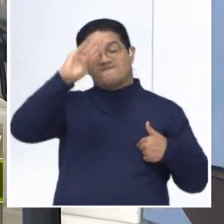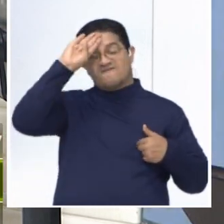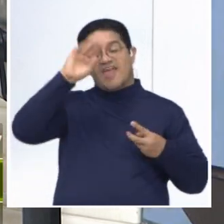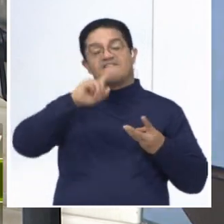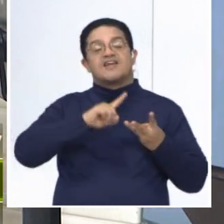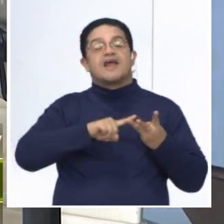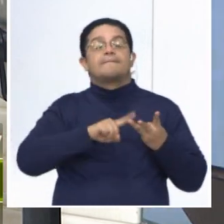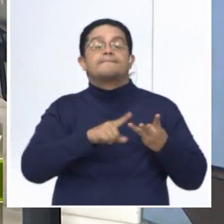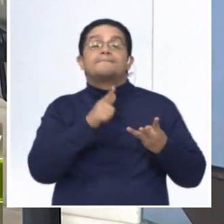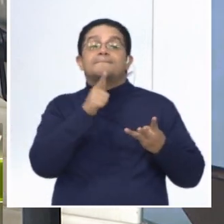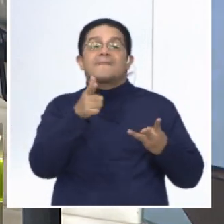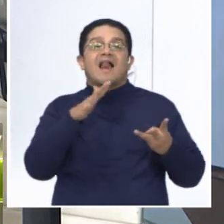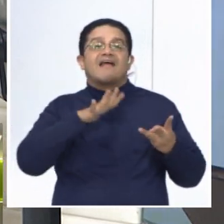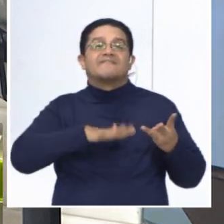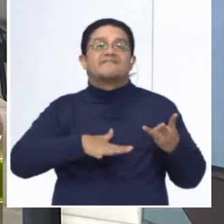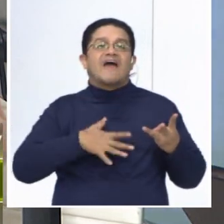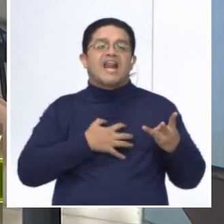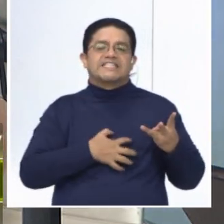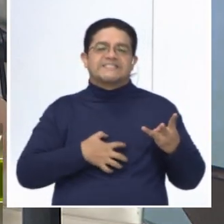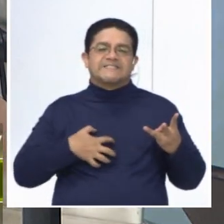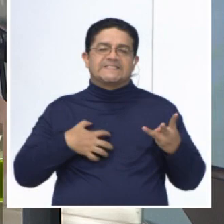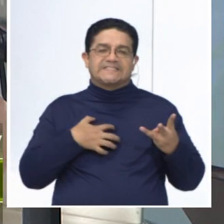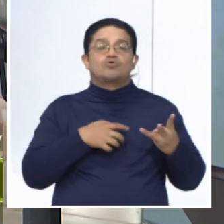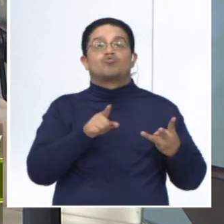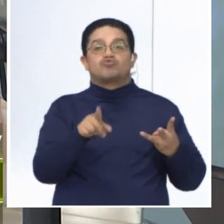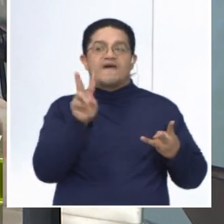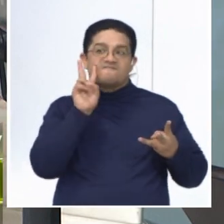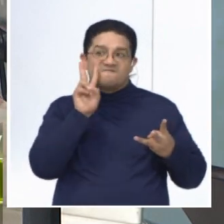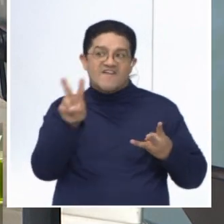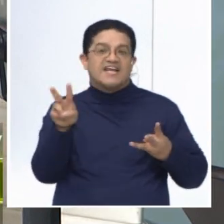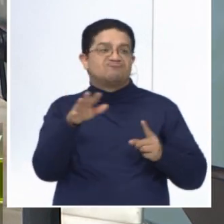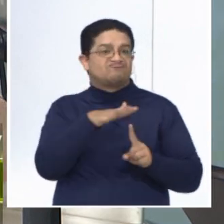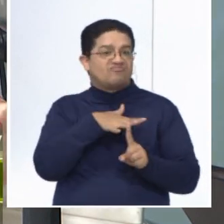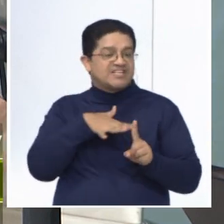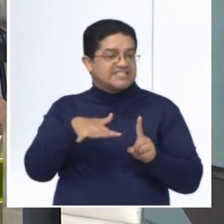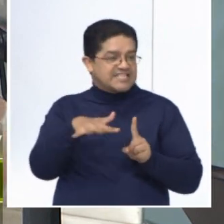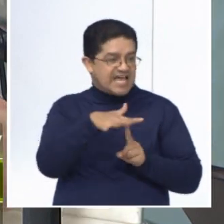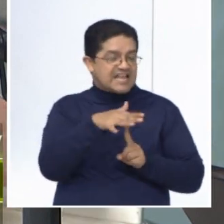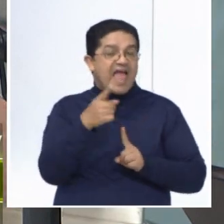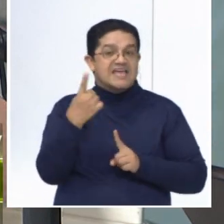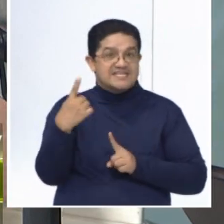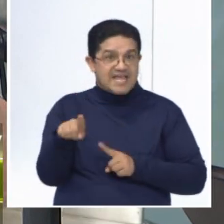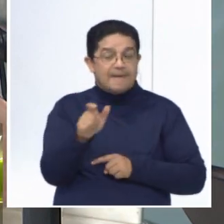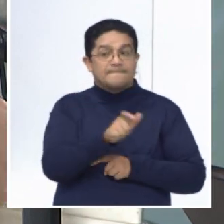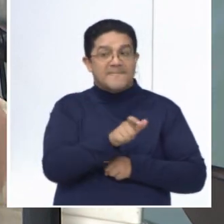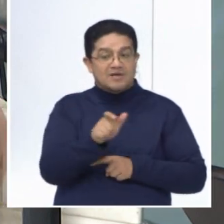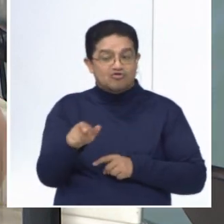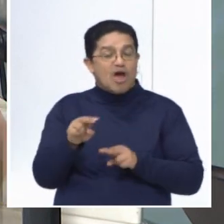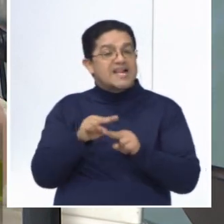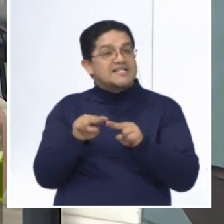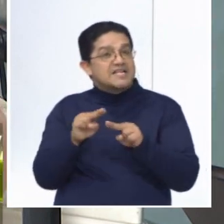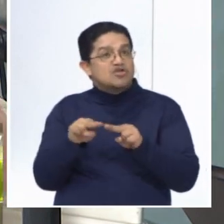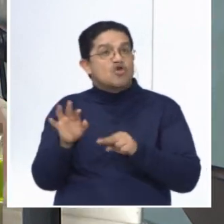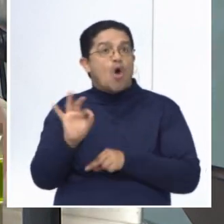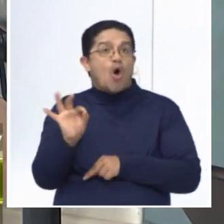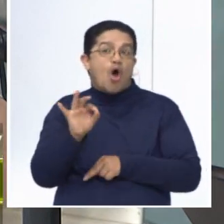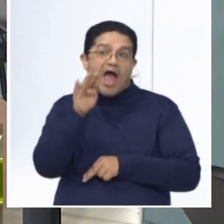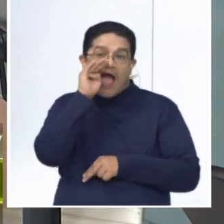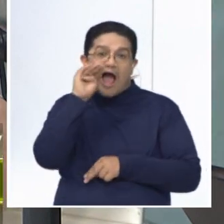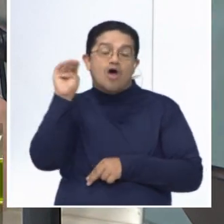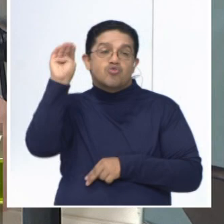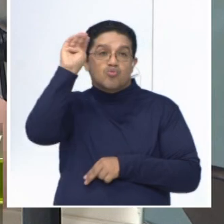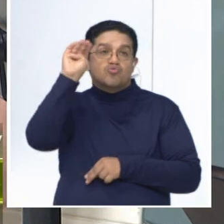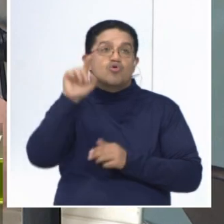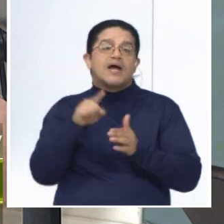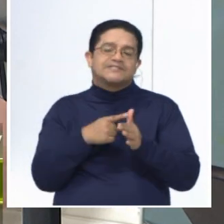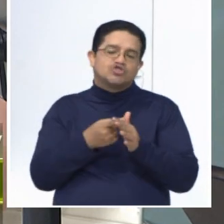general, y si usted ha visto chipos alrededor y tiene una persona en su casa, niño, adulto, con estos síntomas, es bueno que le